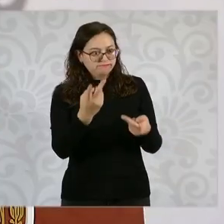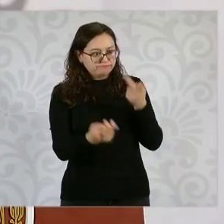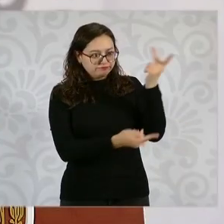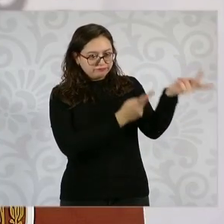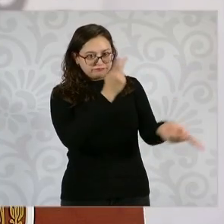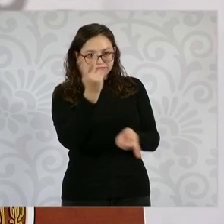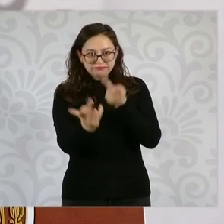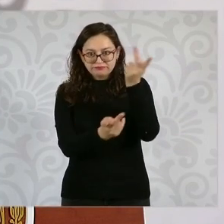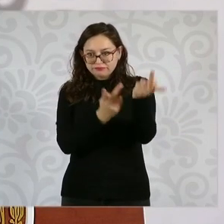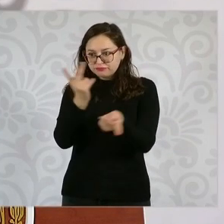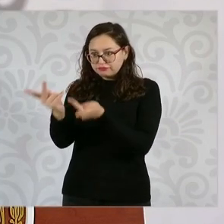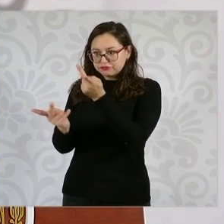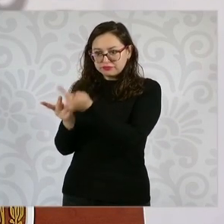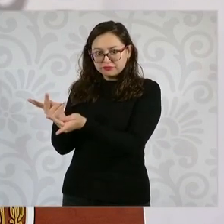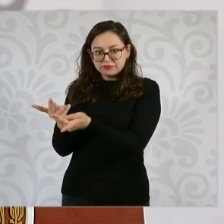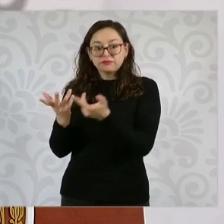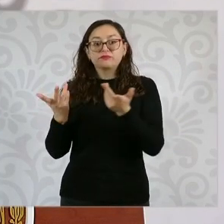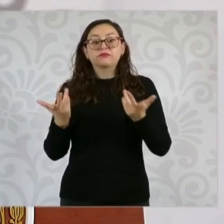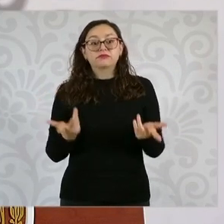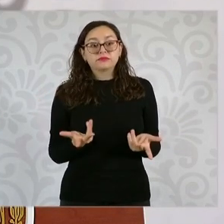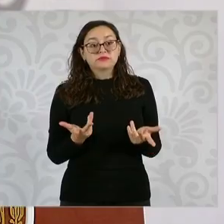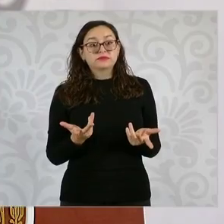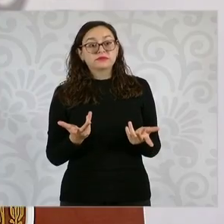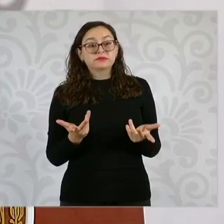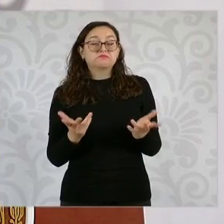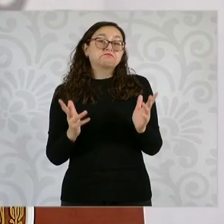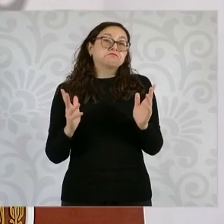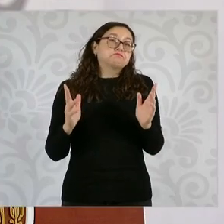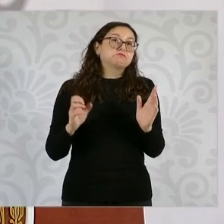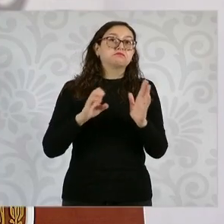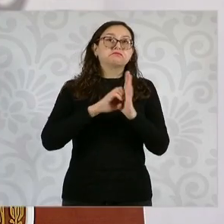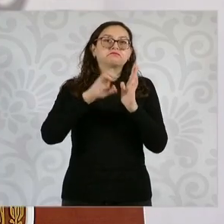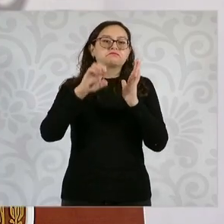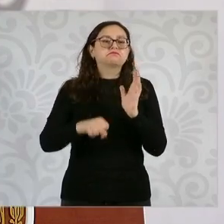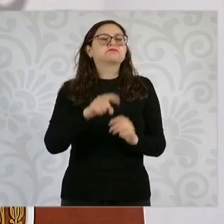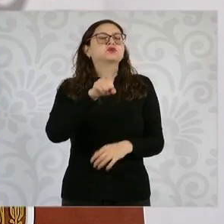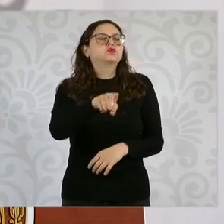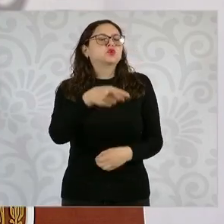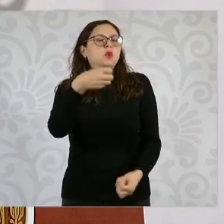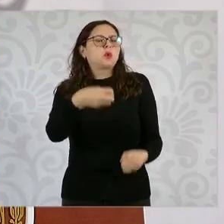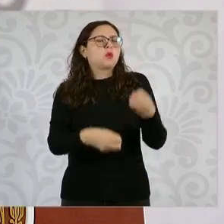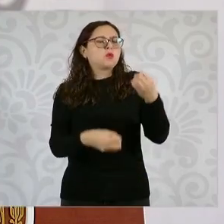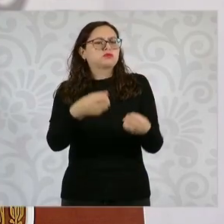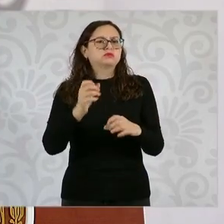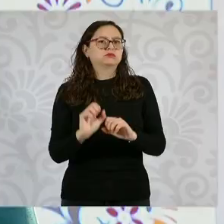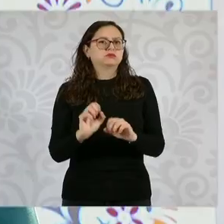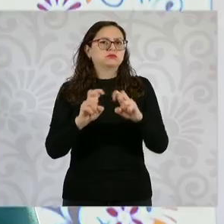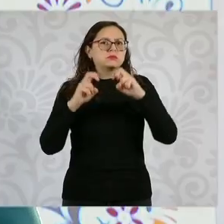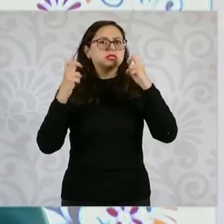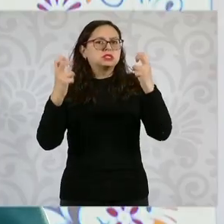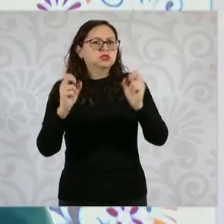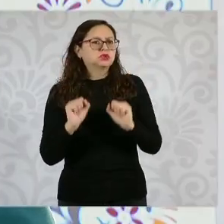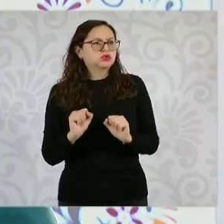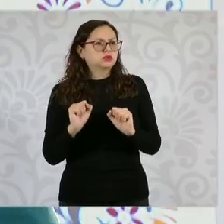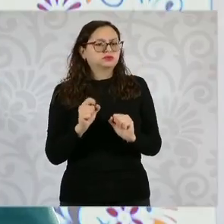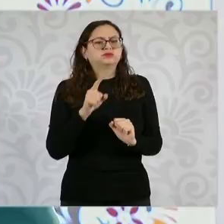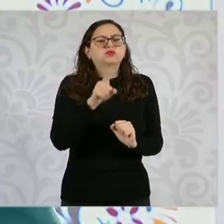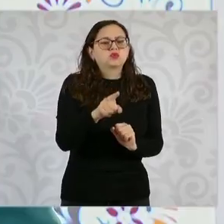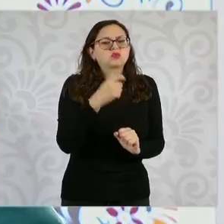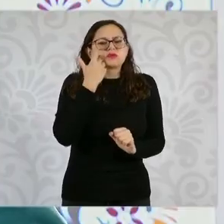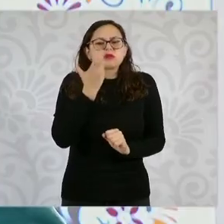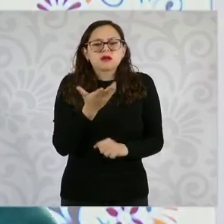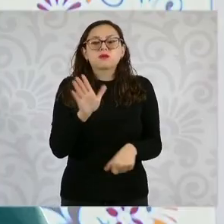cinco representantes les pueden preguntar, bueno, ¿por qué quieres ser ministro o ministra de la Suprema Corte? ¿Qué